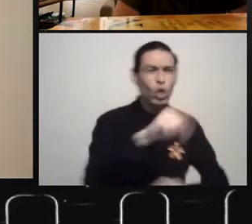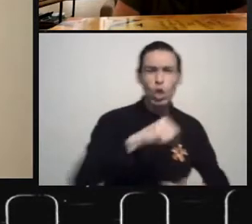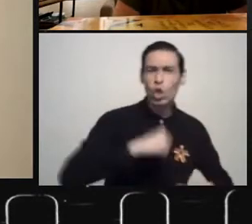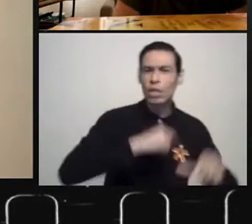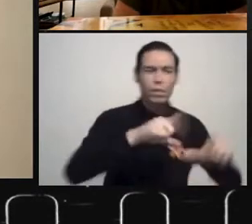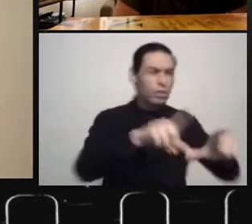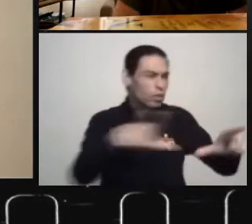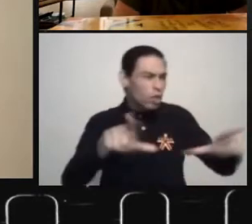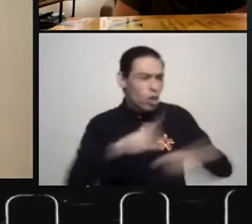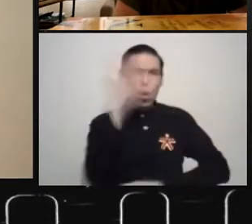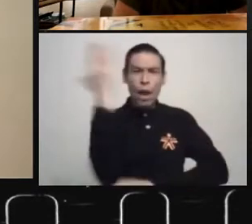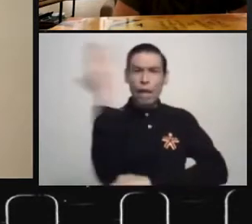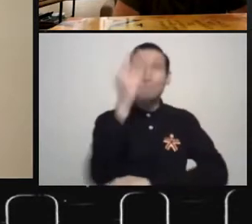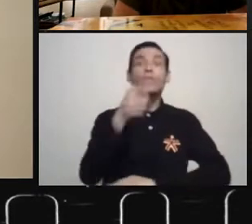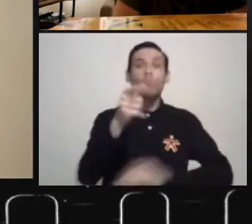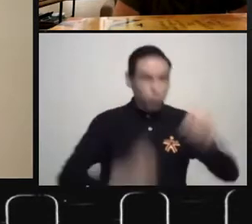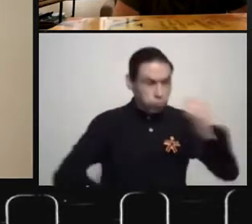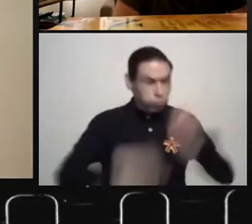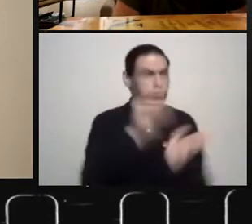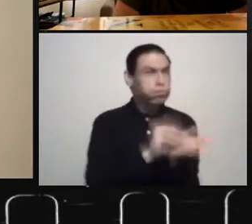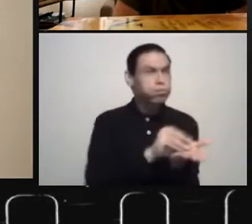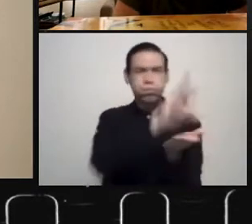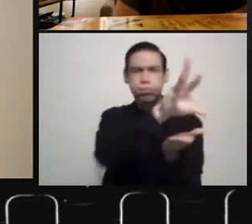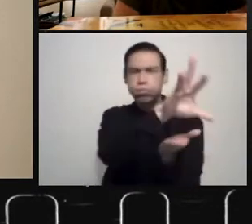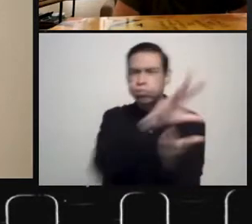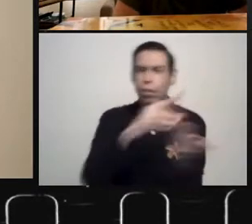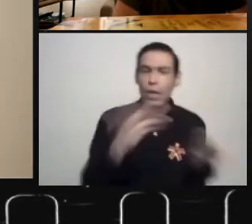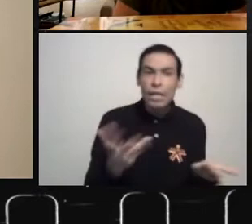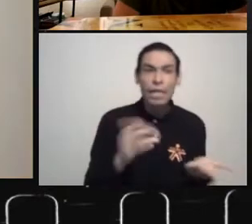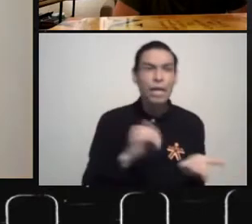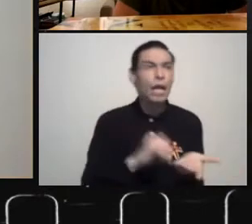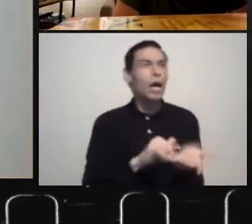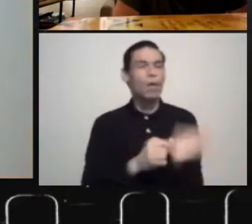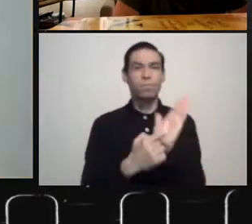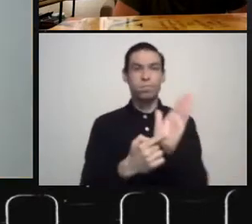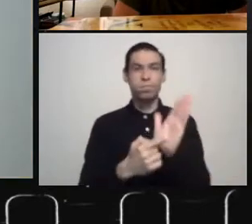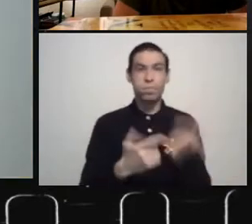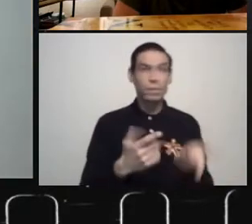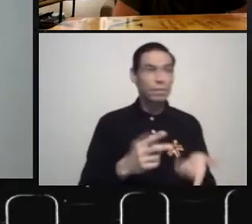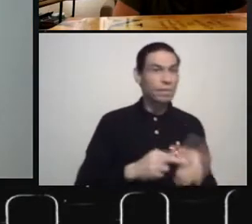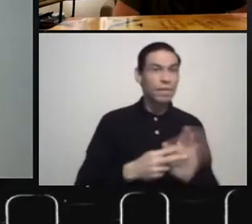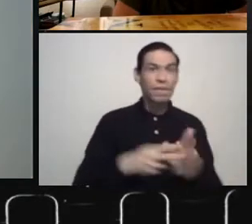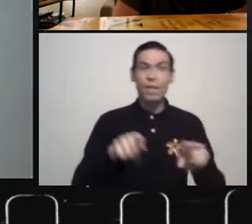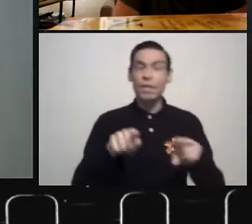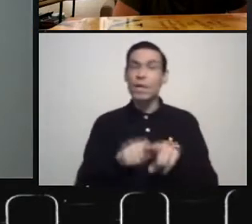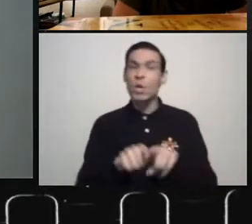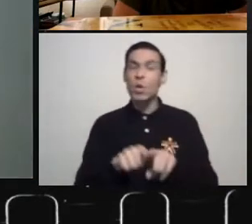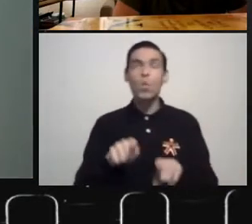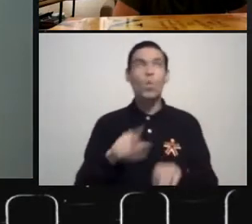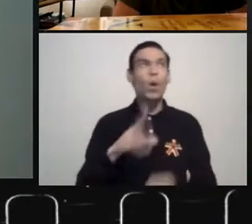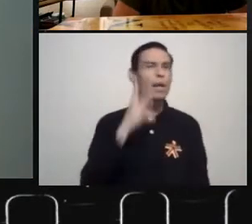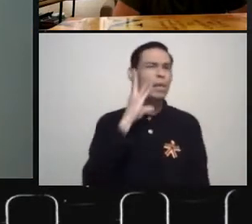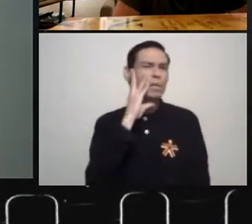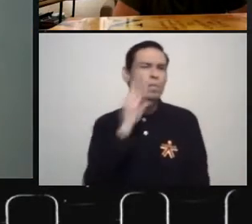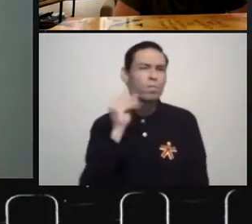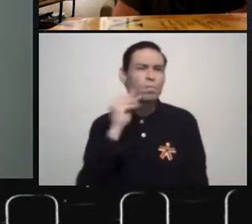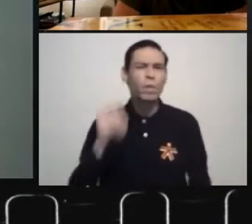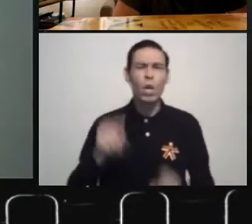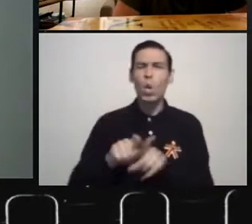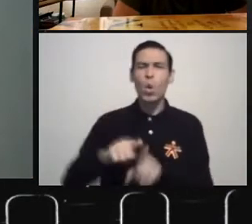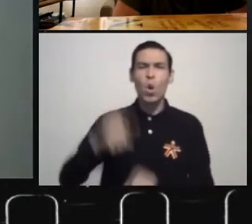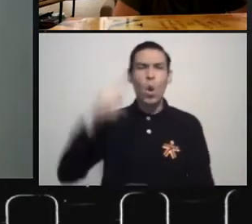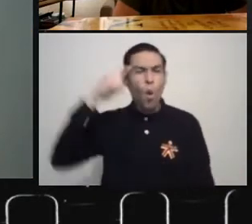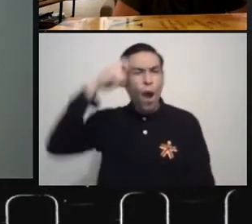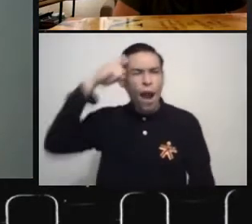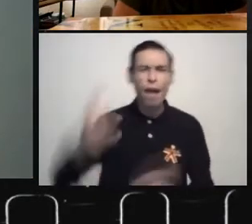infraestructura cinematográfica muy montada, y en donde presentar una película como esta se convierte en una gran experiencia, en un gran acontecimiento, ¿no? Digamos que